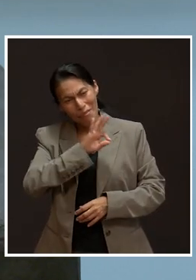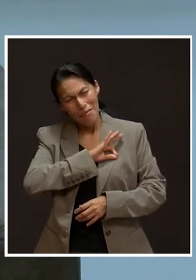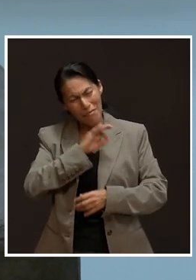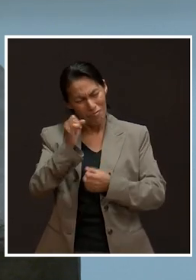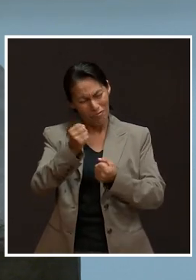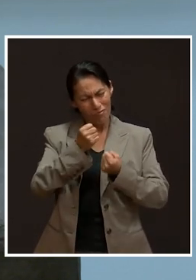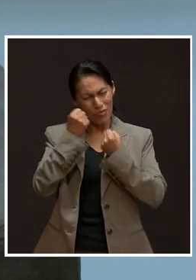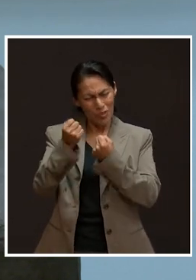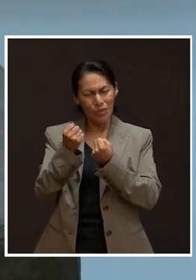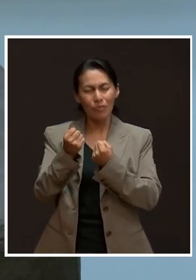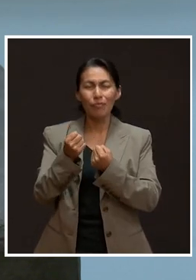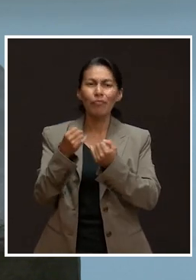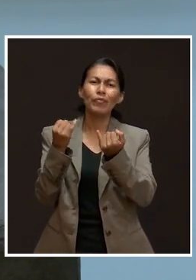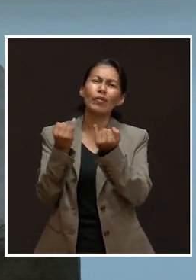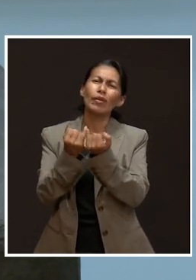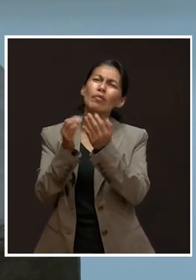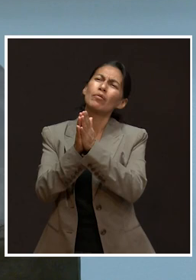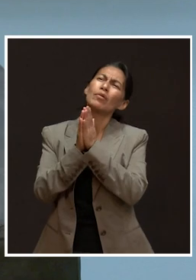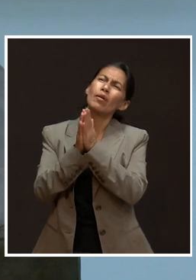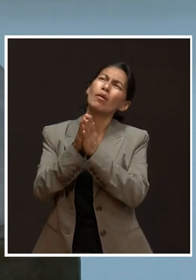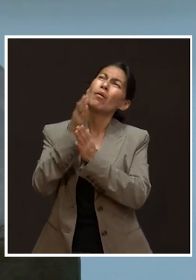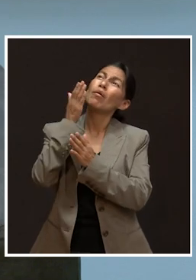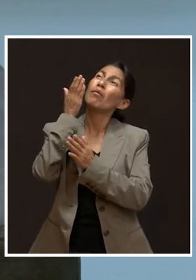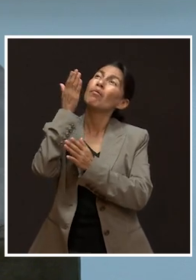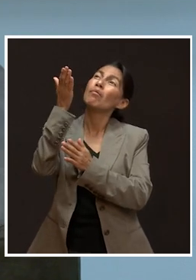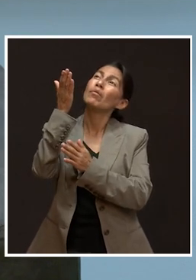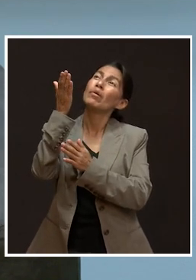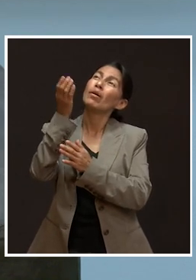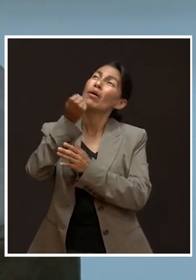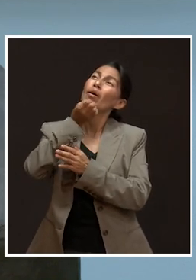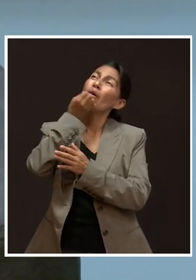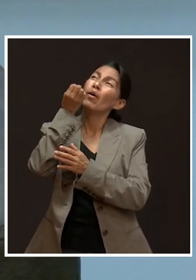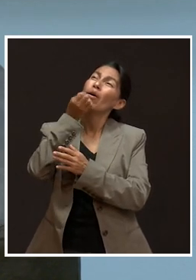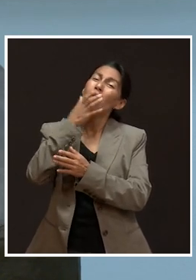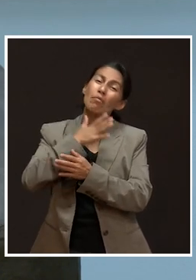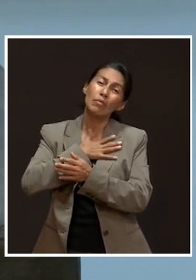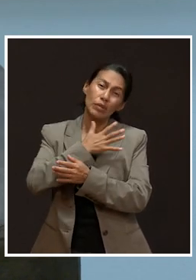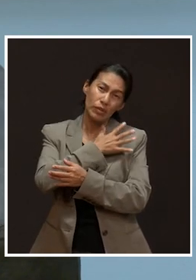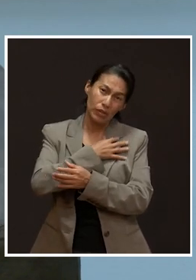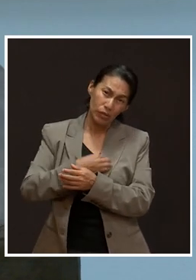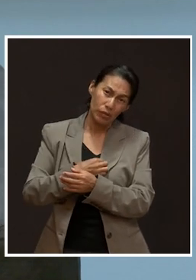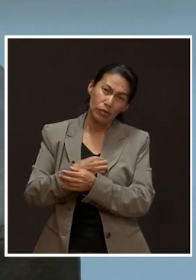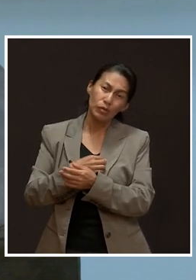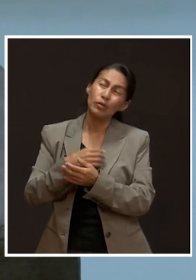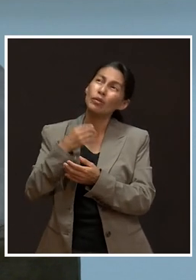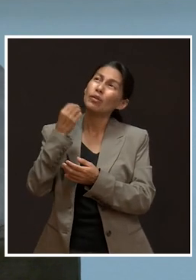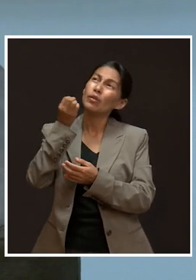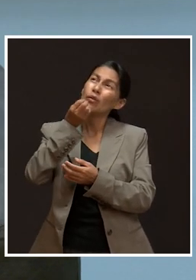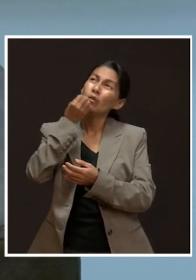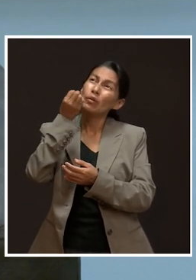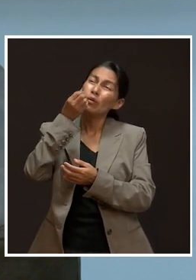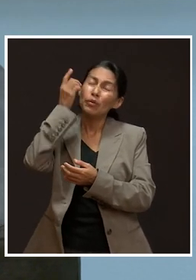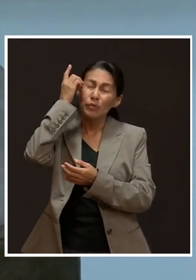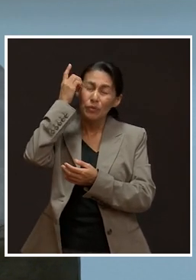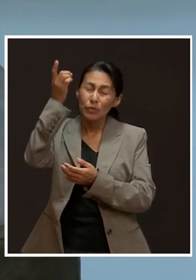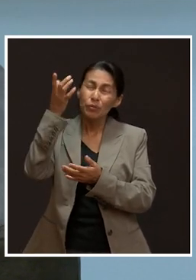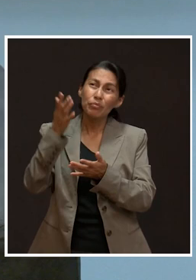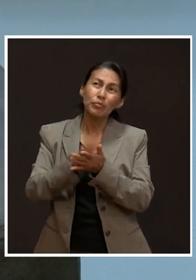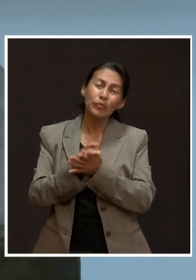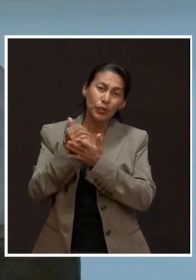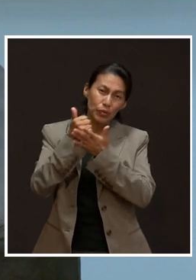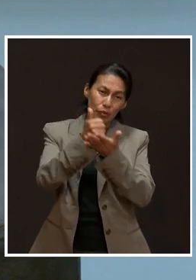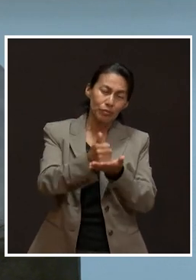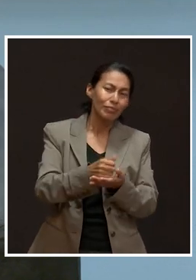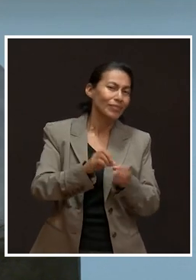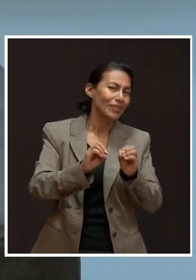La oración de fe tiene poder. También les pido por mis hijos. Para que puedan ir a los pies de